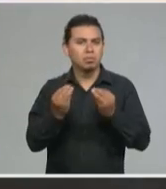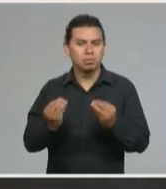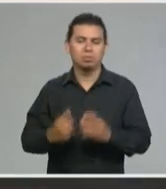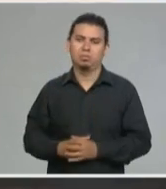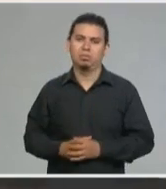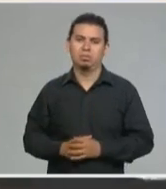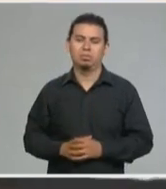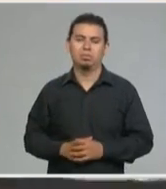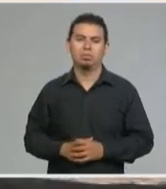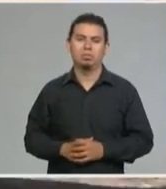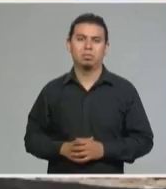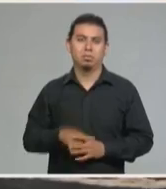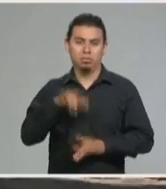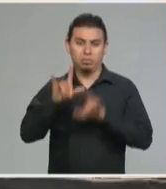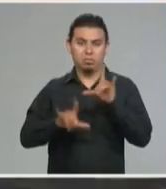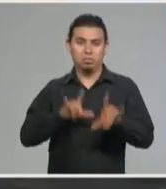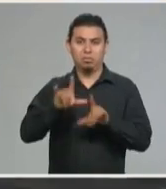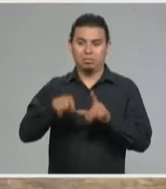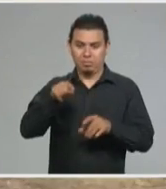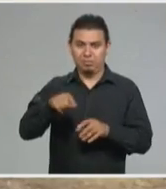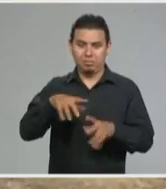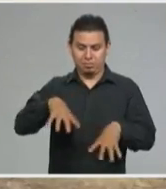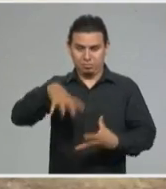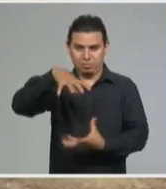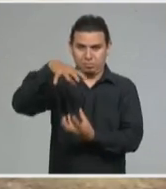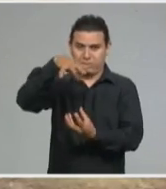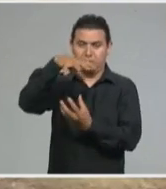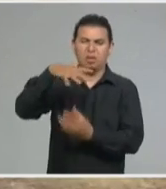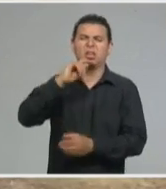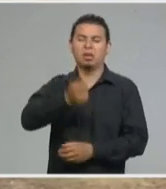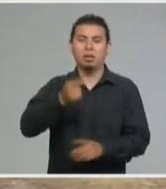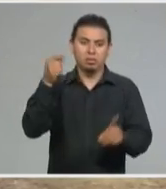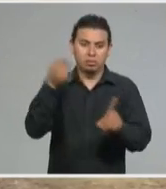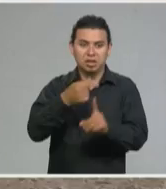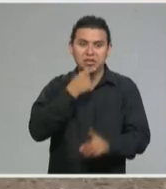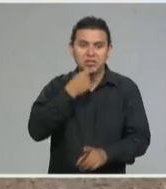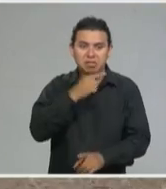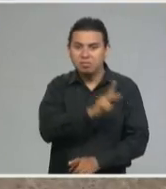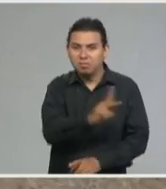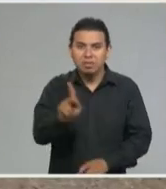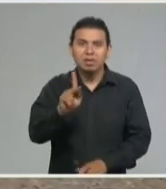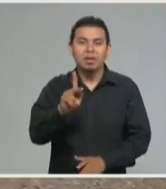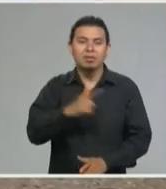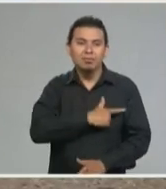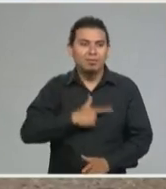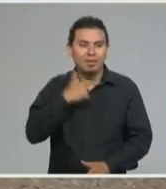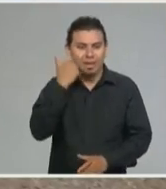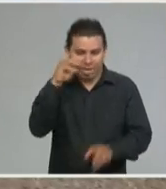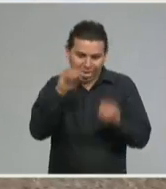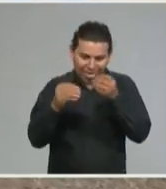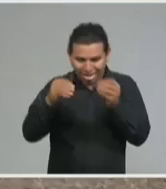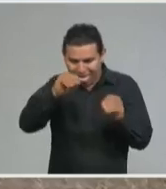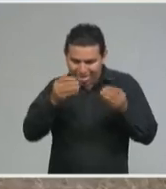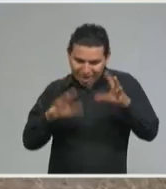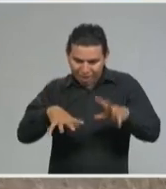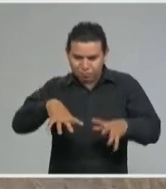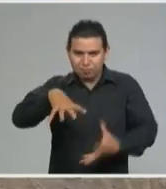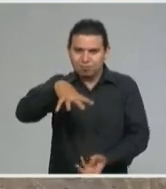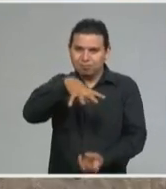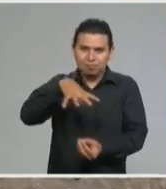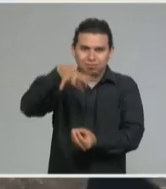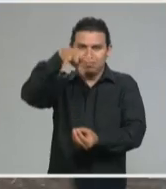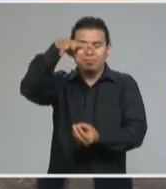pues. Esta Globoferia tiene como propósito promover en las niñas y niños de Oaxaca el gusto por crear, hacer y echar a volar